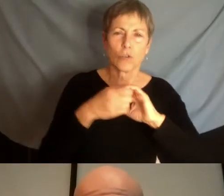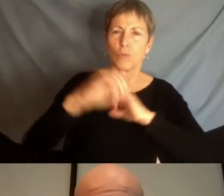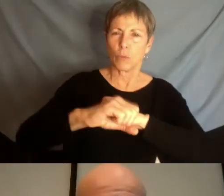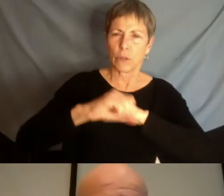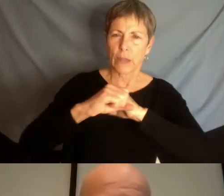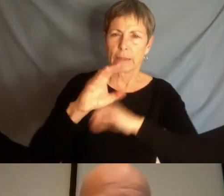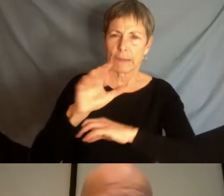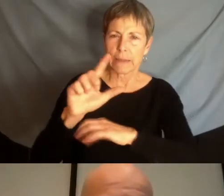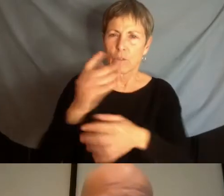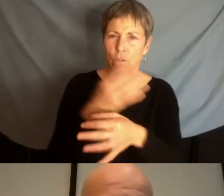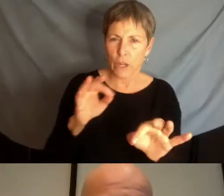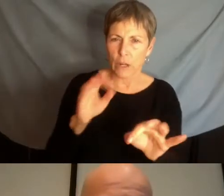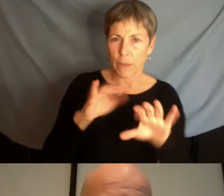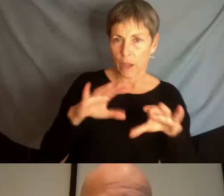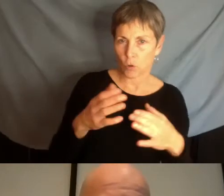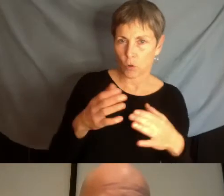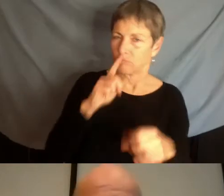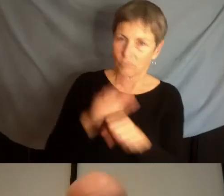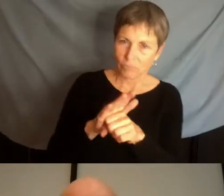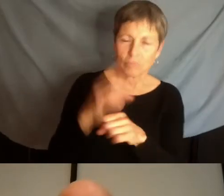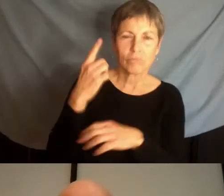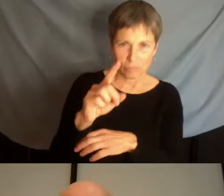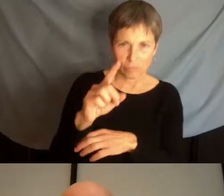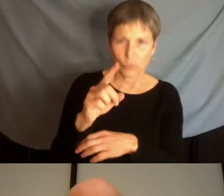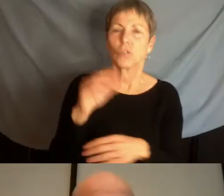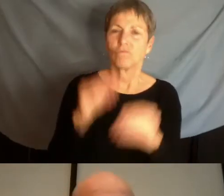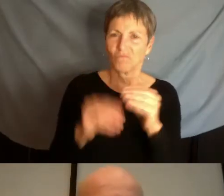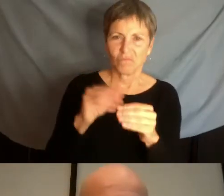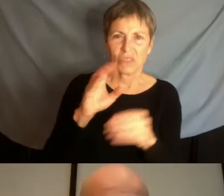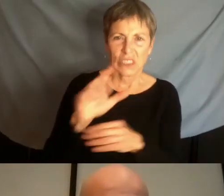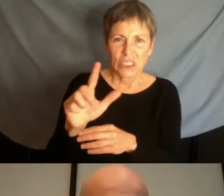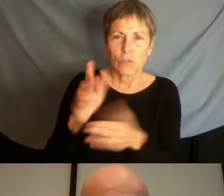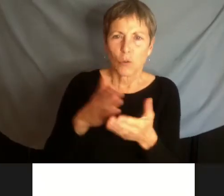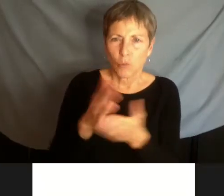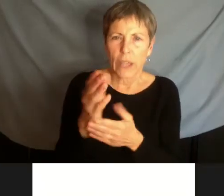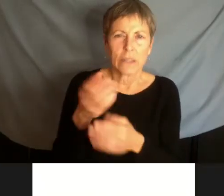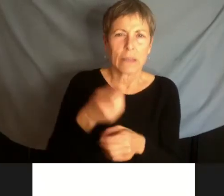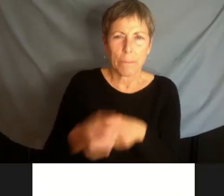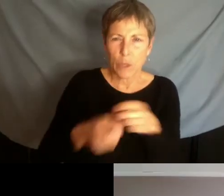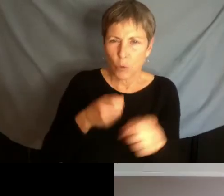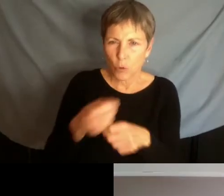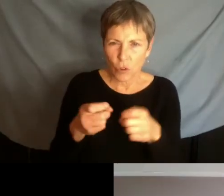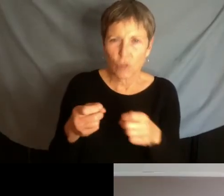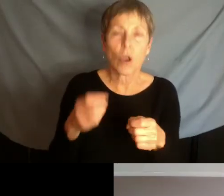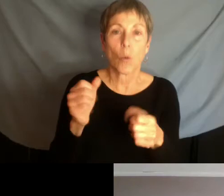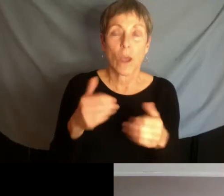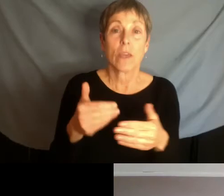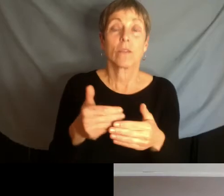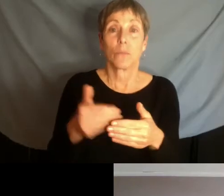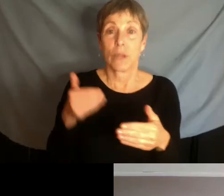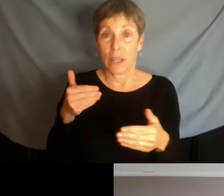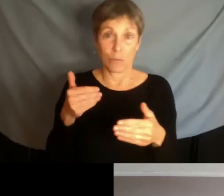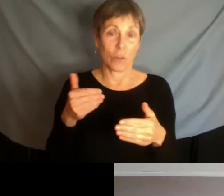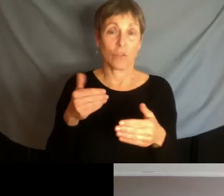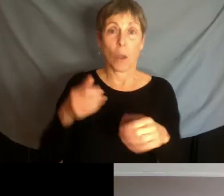Traumatología. También está para la Coalición de Proteger Libertad Civil y también dedicada para los abusos